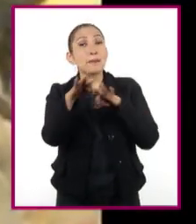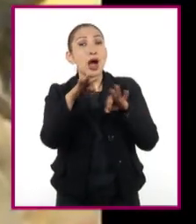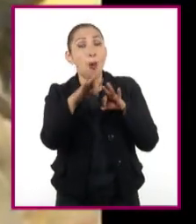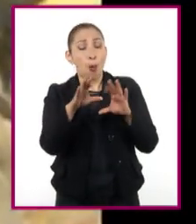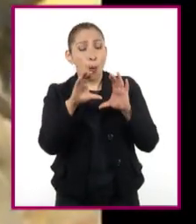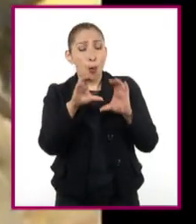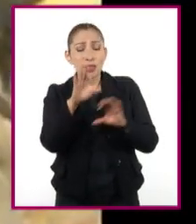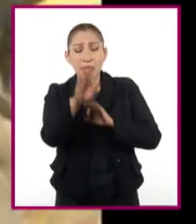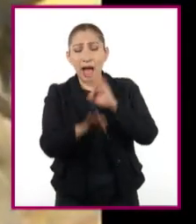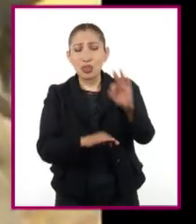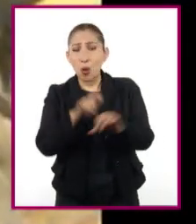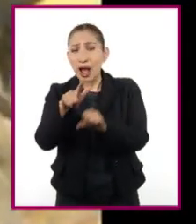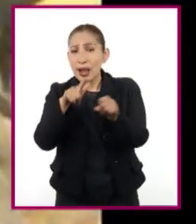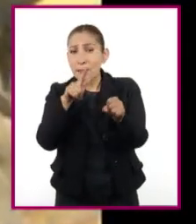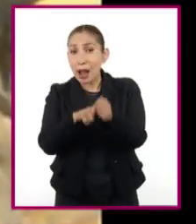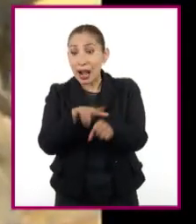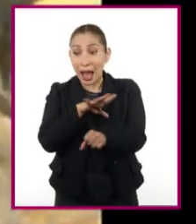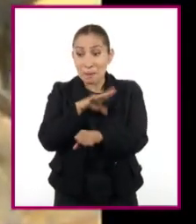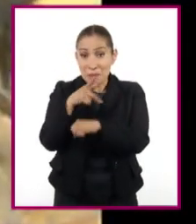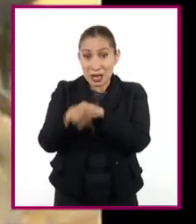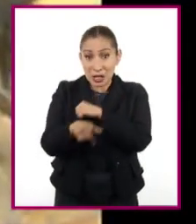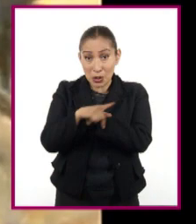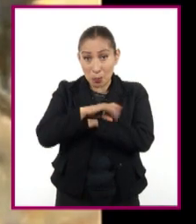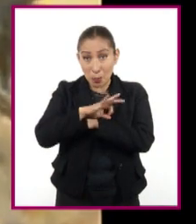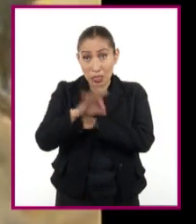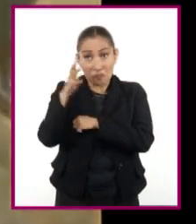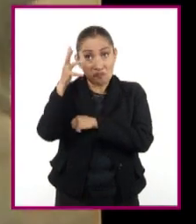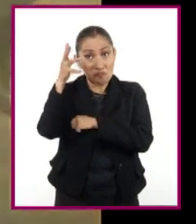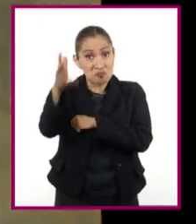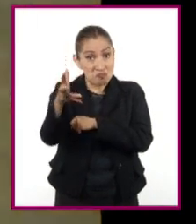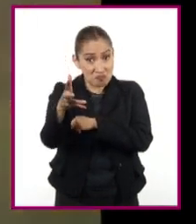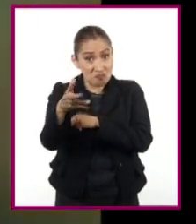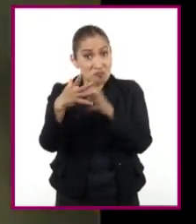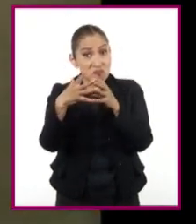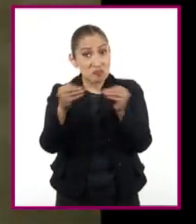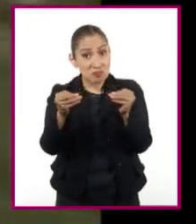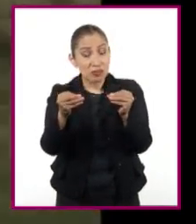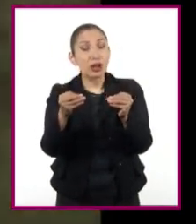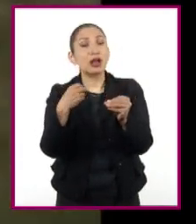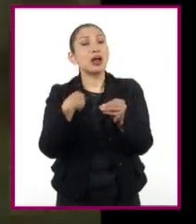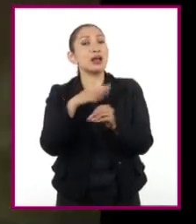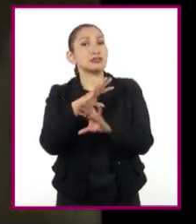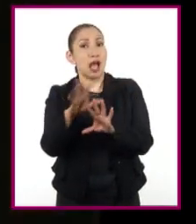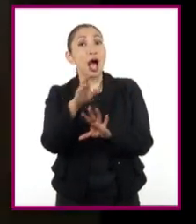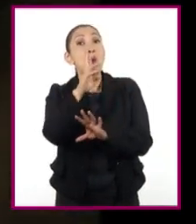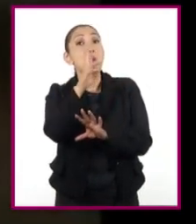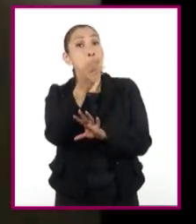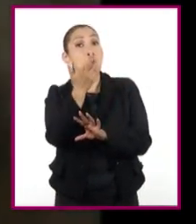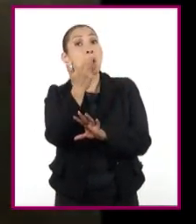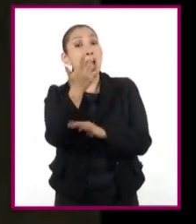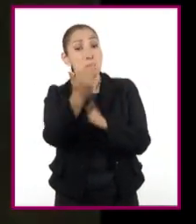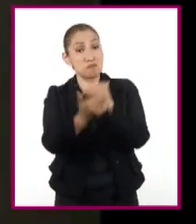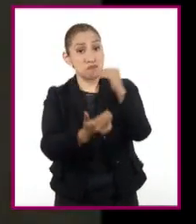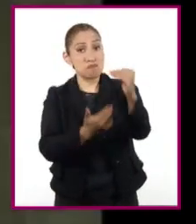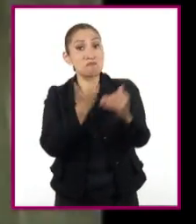de conservación de las especies amenazadas o en serio peligro de extinción están dando